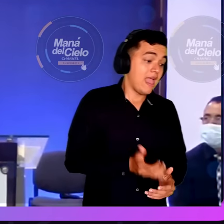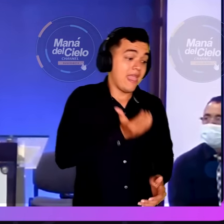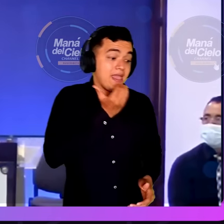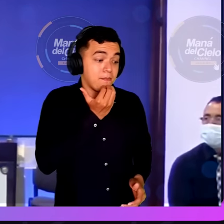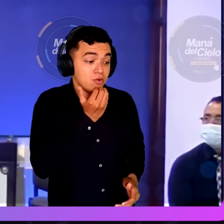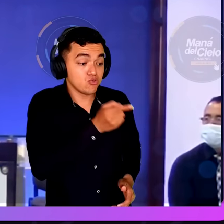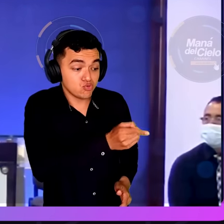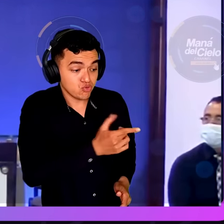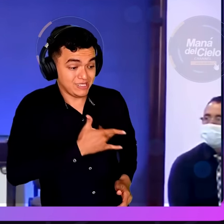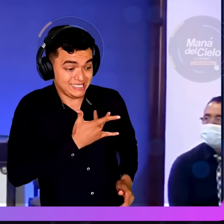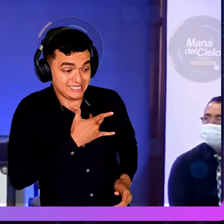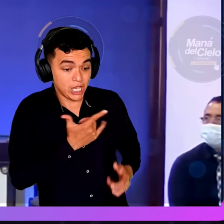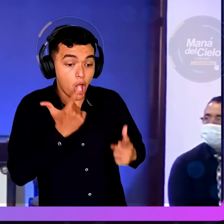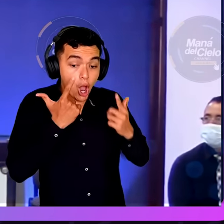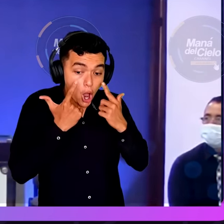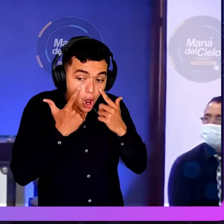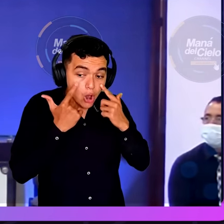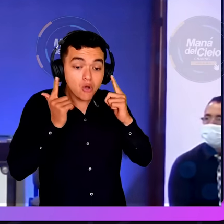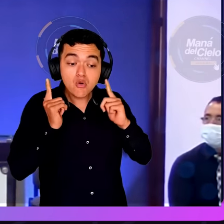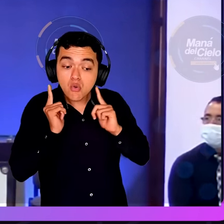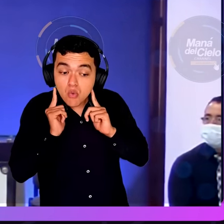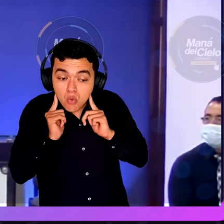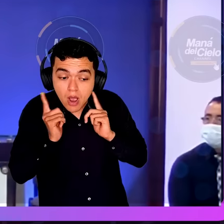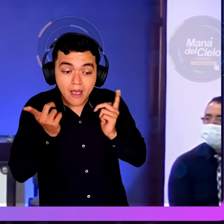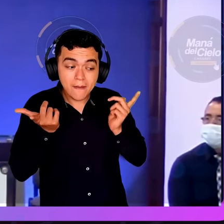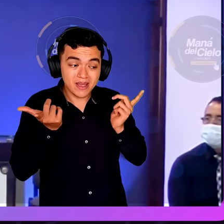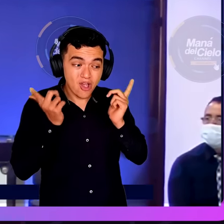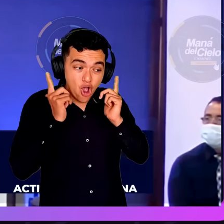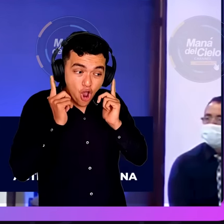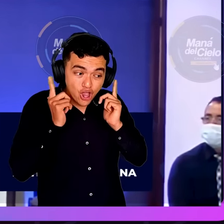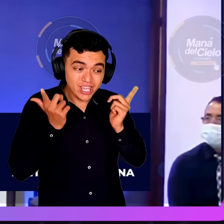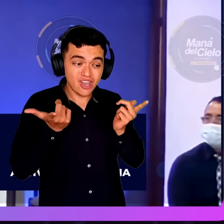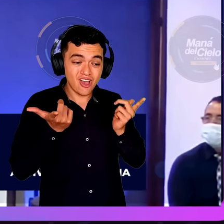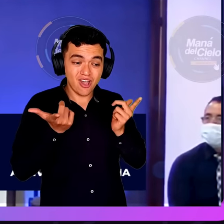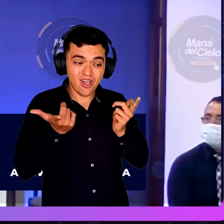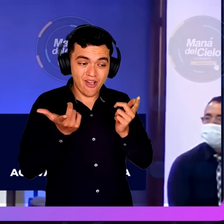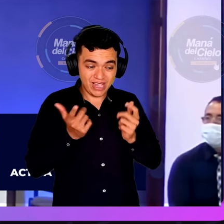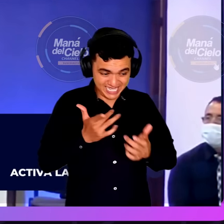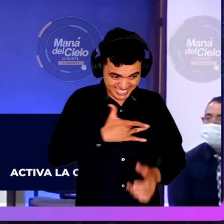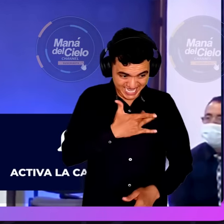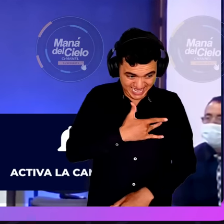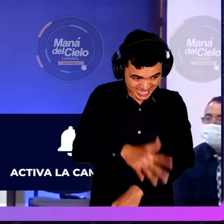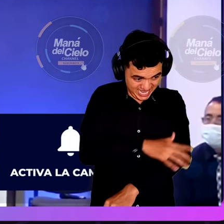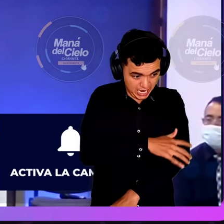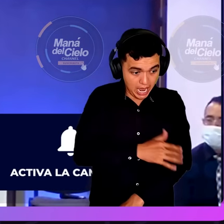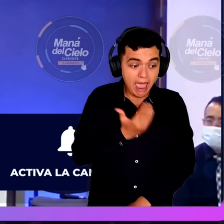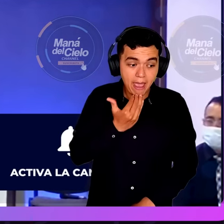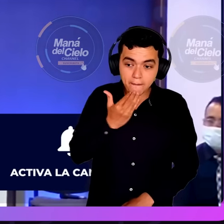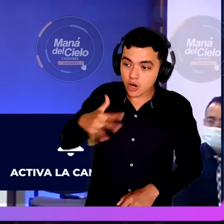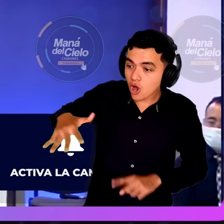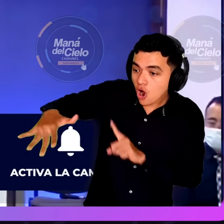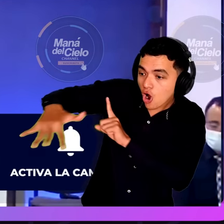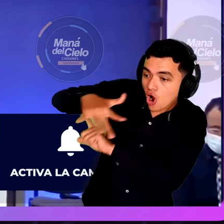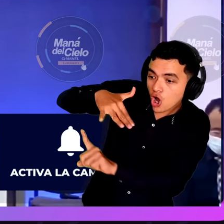enseñar, le puedas enseñar a la gente lo que cuando continuamente uno tiene sus sentidos metidos en algo,